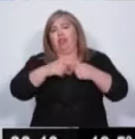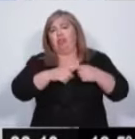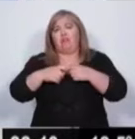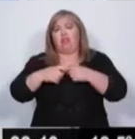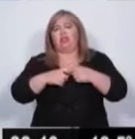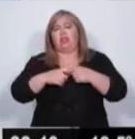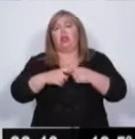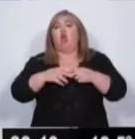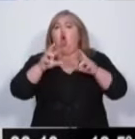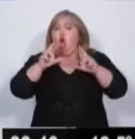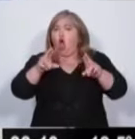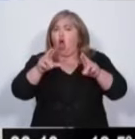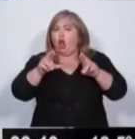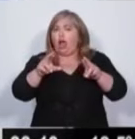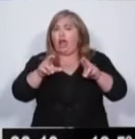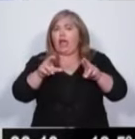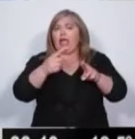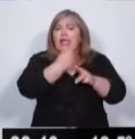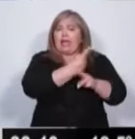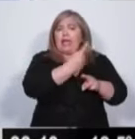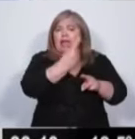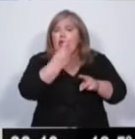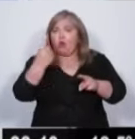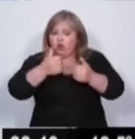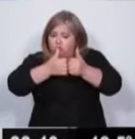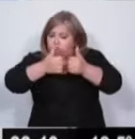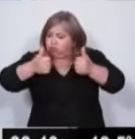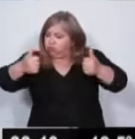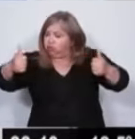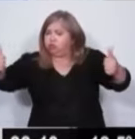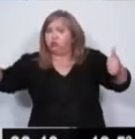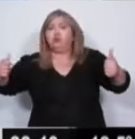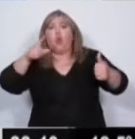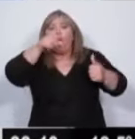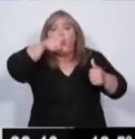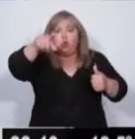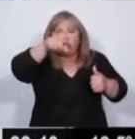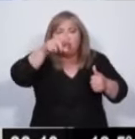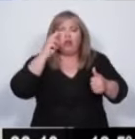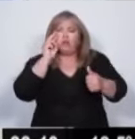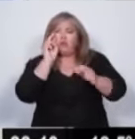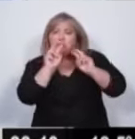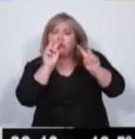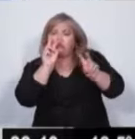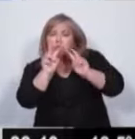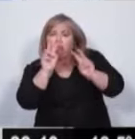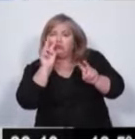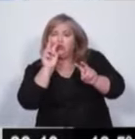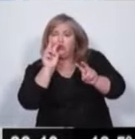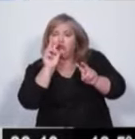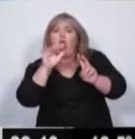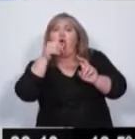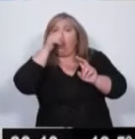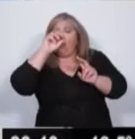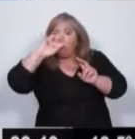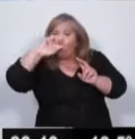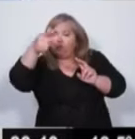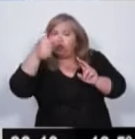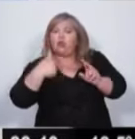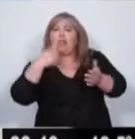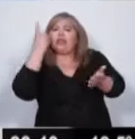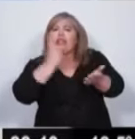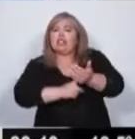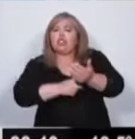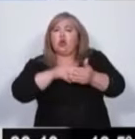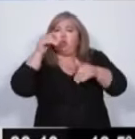una herramienta con la que cada uno y cada una pueda decidir su voto para el próximo domingo. Muchísimas gracias a quienes se sumaron a esta